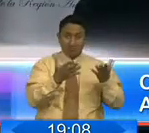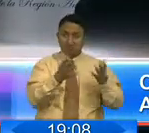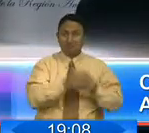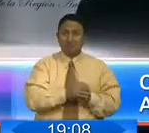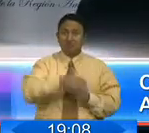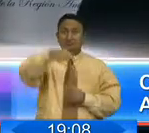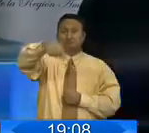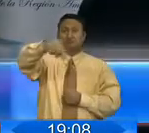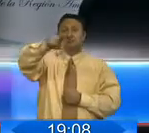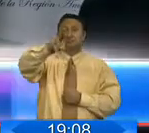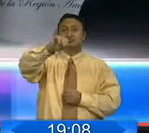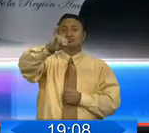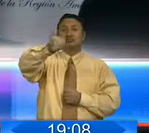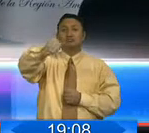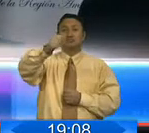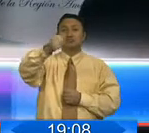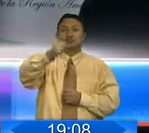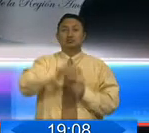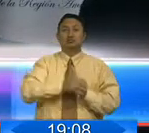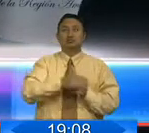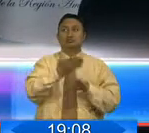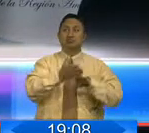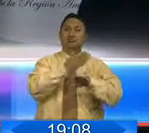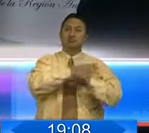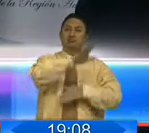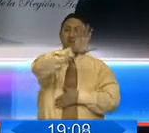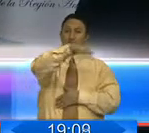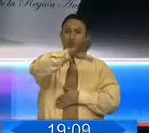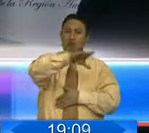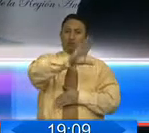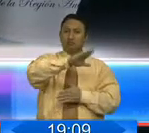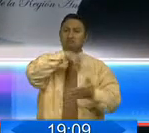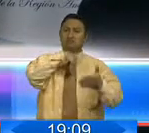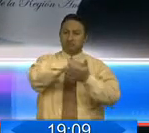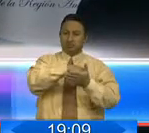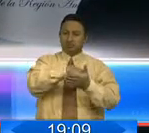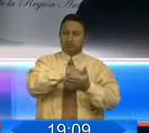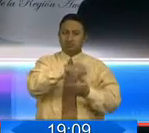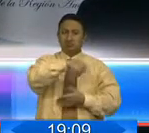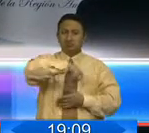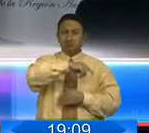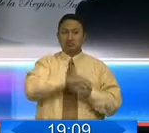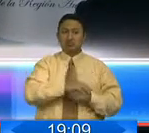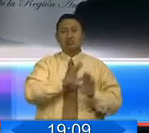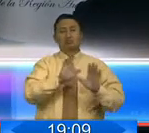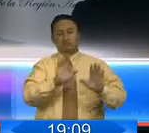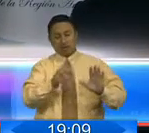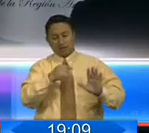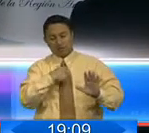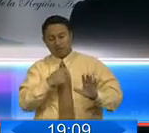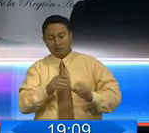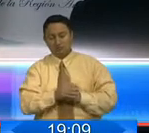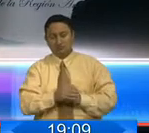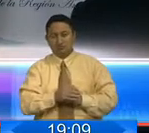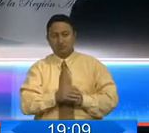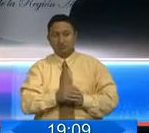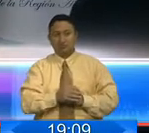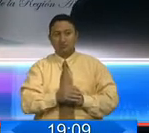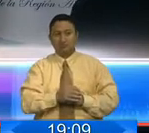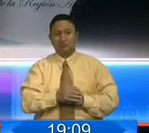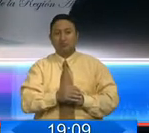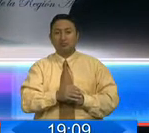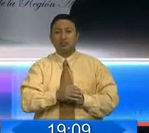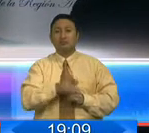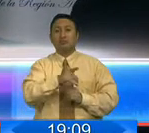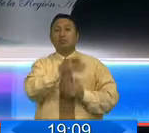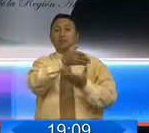chaco hicimos una paralización hace unos cinco meses se comprometieron en por lo menos contratar lo que es guía de papallacta y de